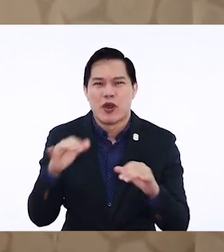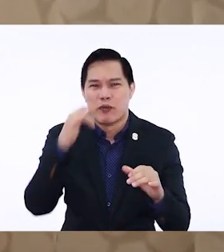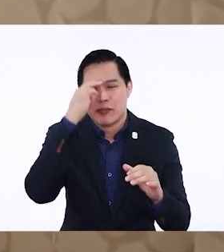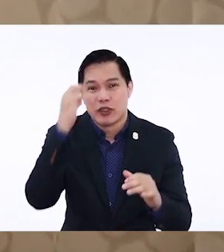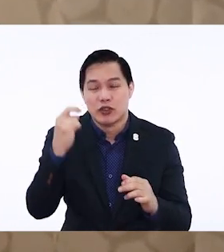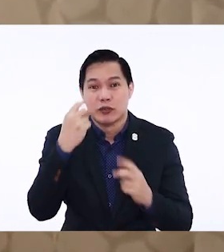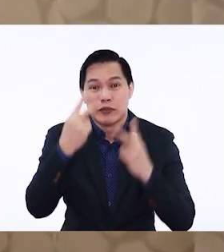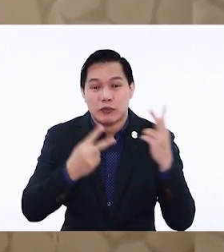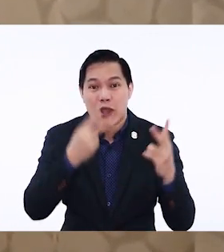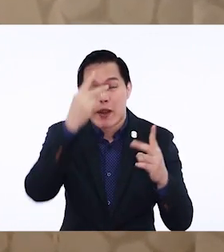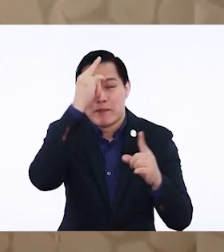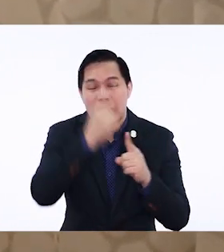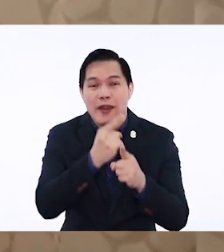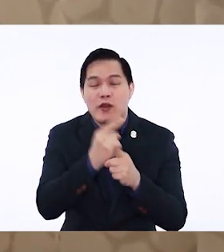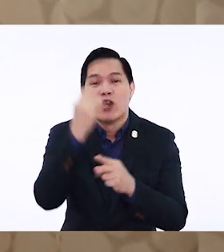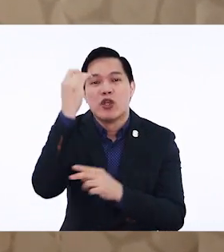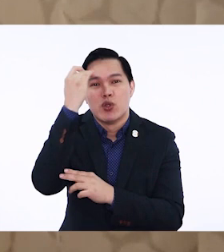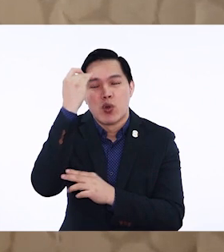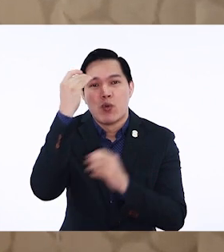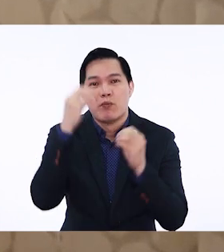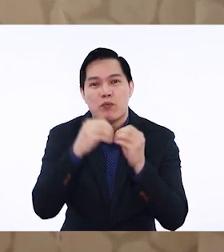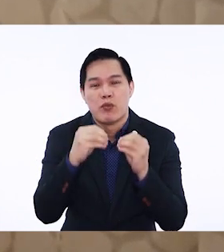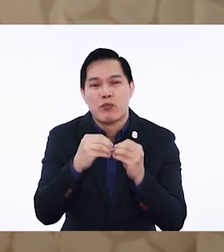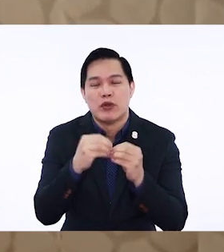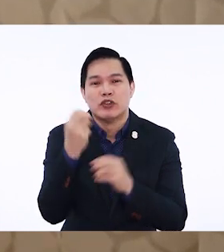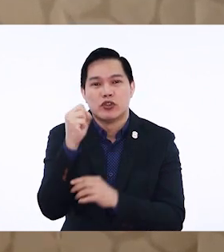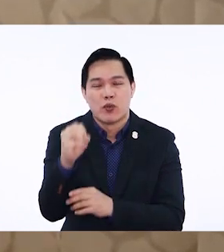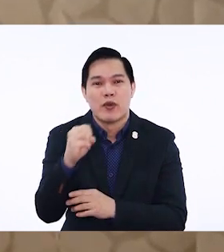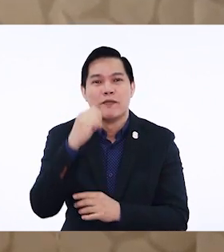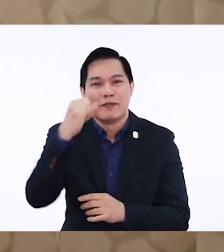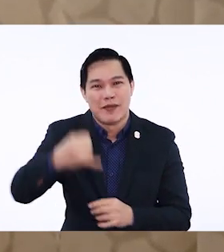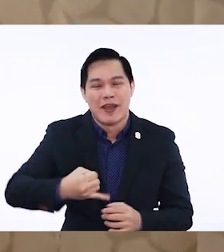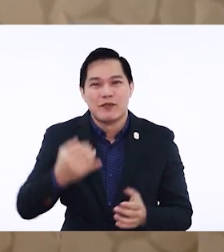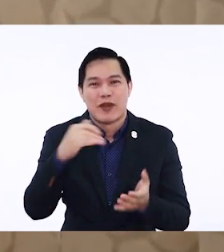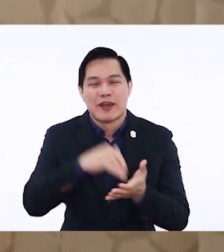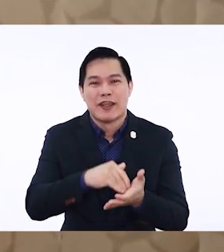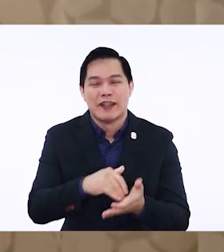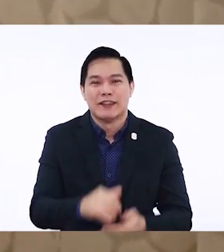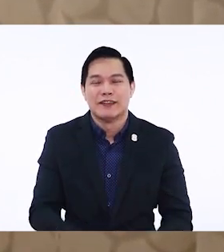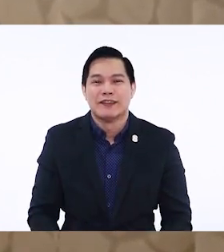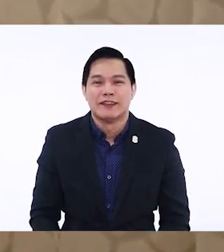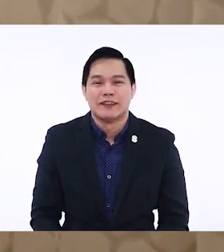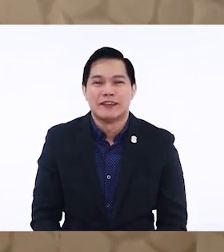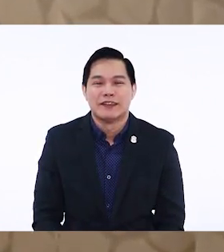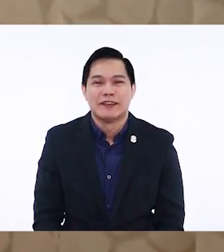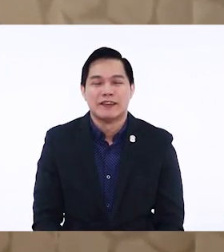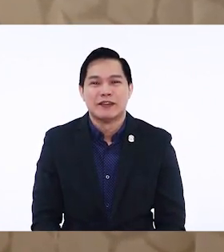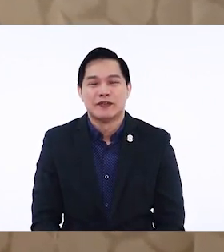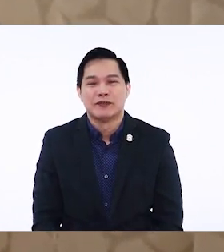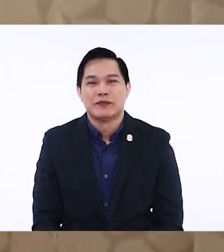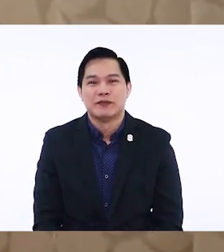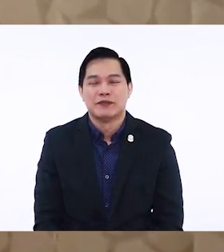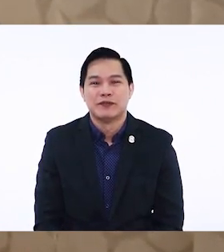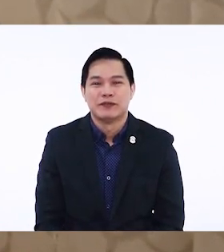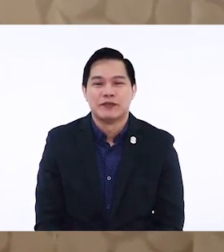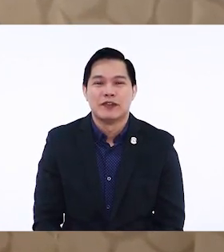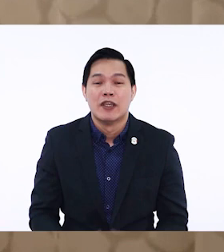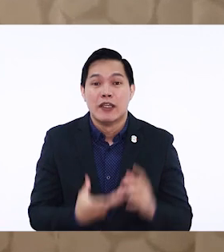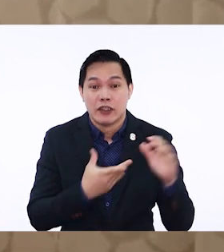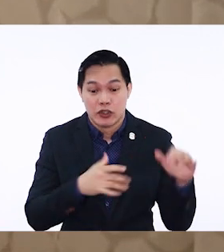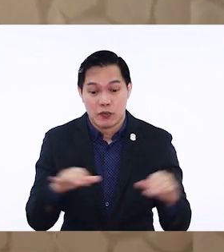hermanos, junto a los invitados, a conocernos mejor, y así poder invitarles nuevamente a las actividades dentro de la